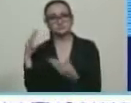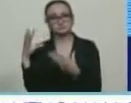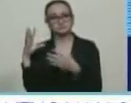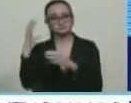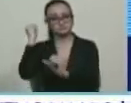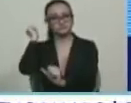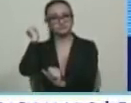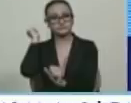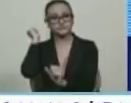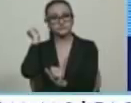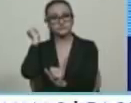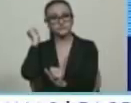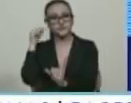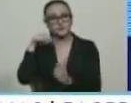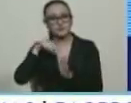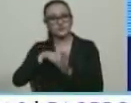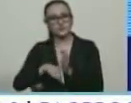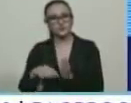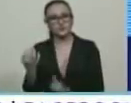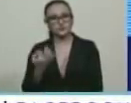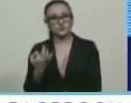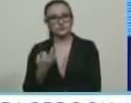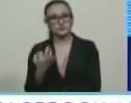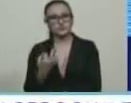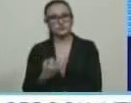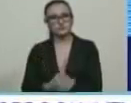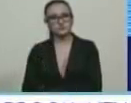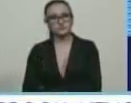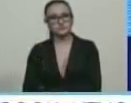diplomática, profunda,